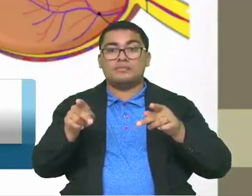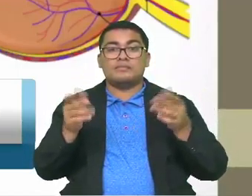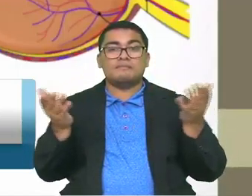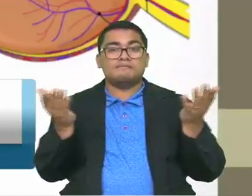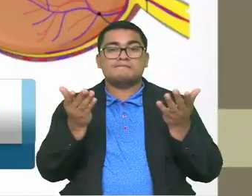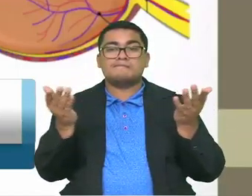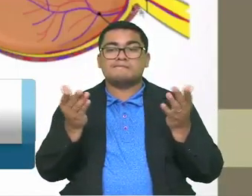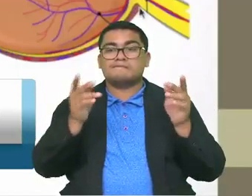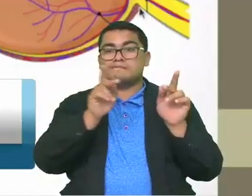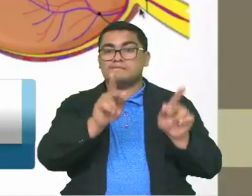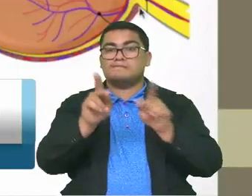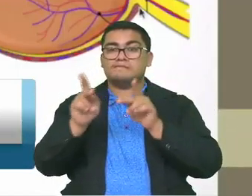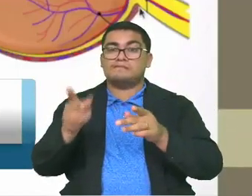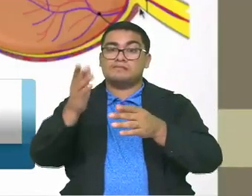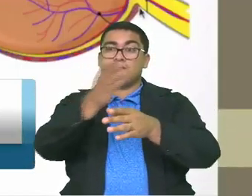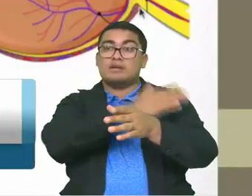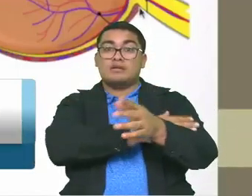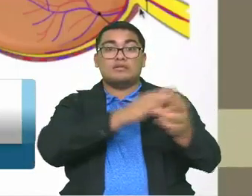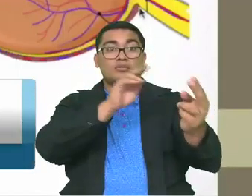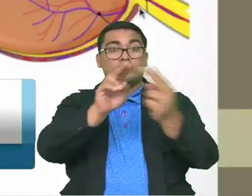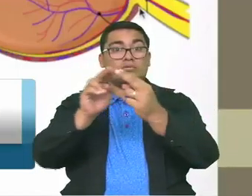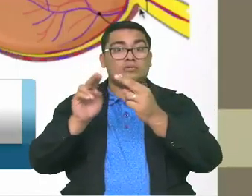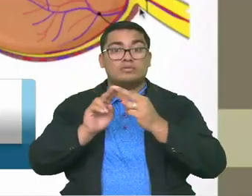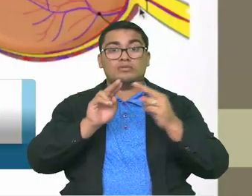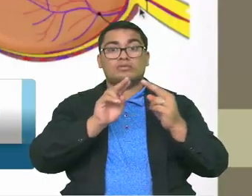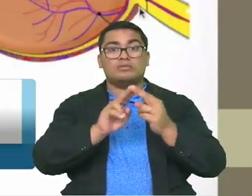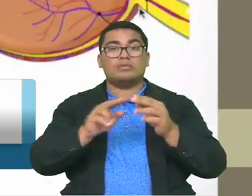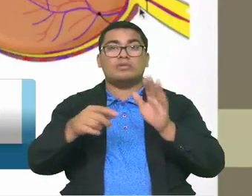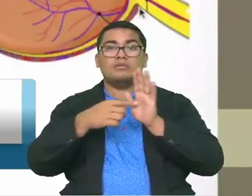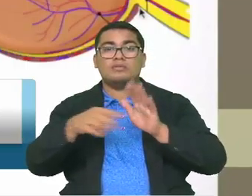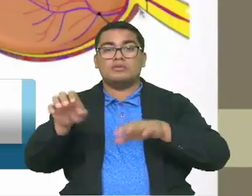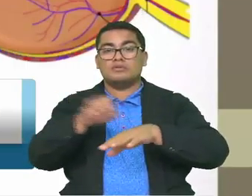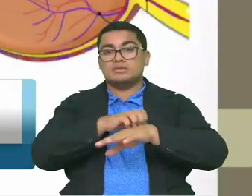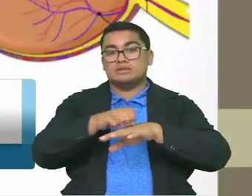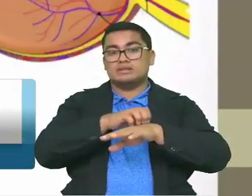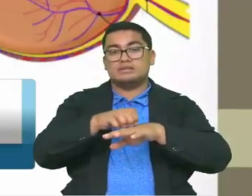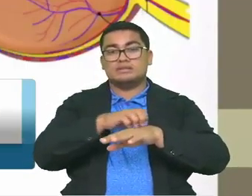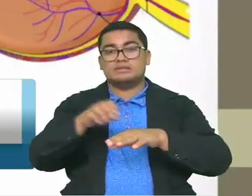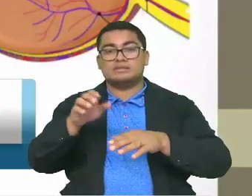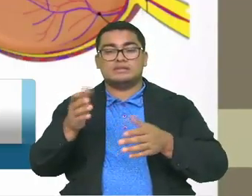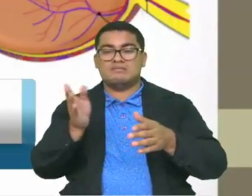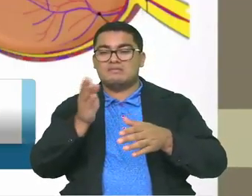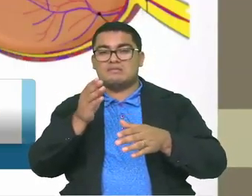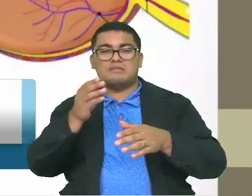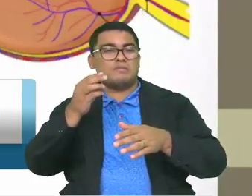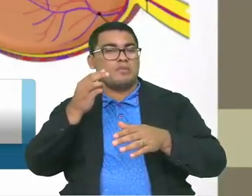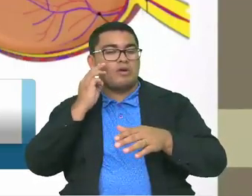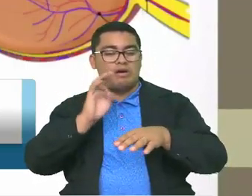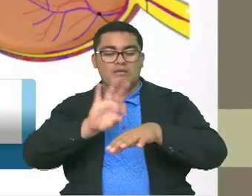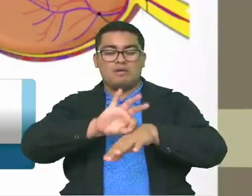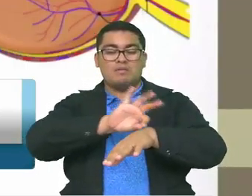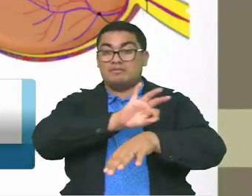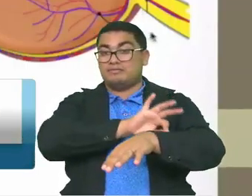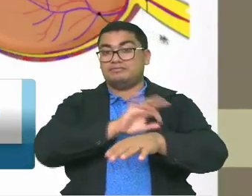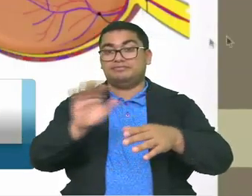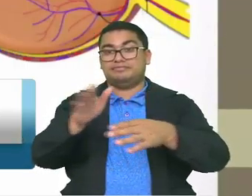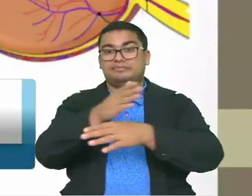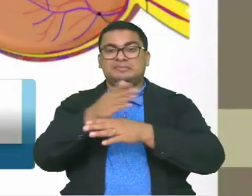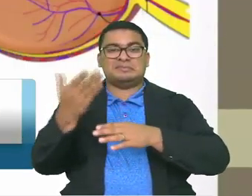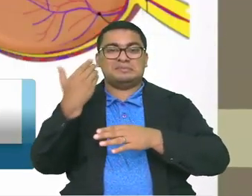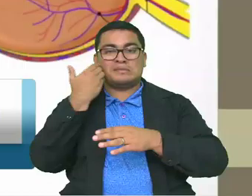los niños hay que considerar procesos virales. Hay que investigar, explicarle